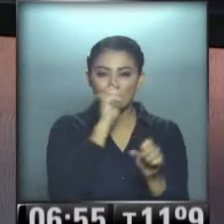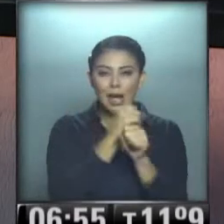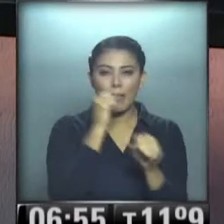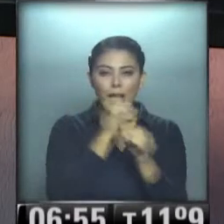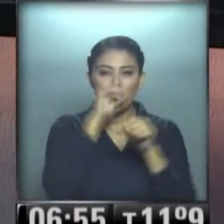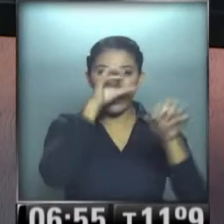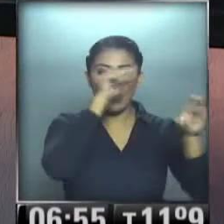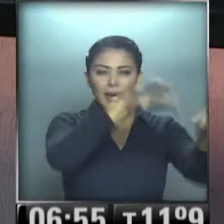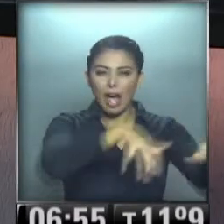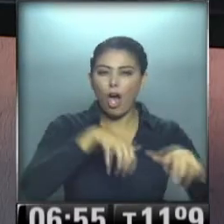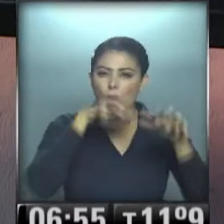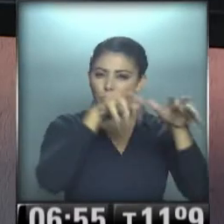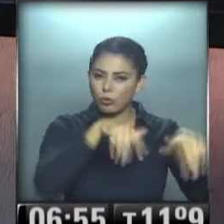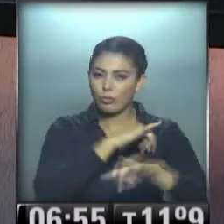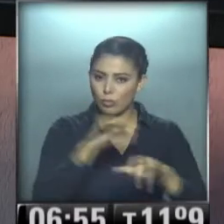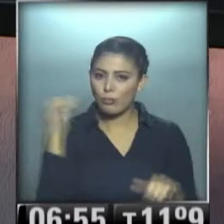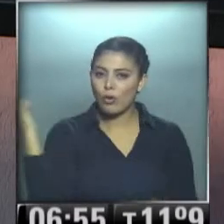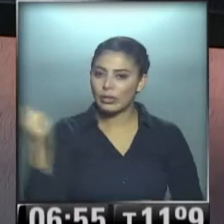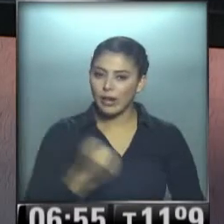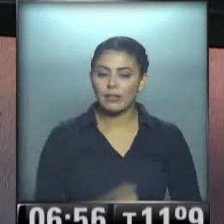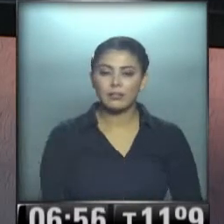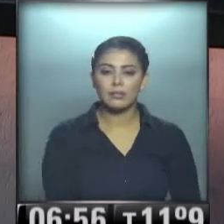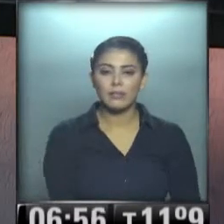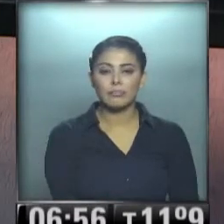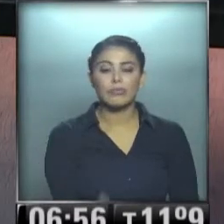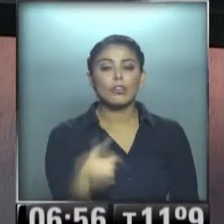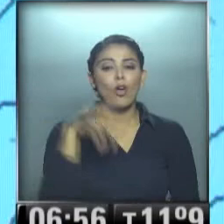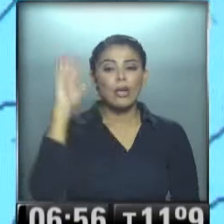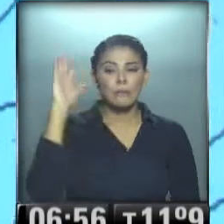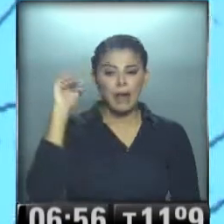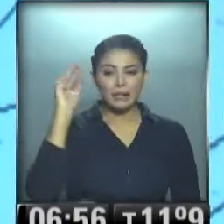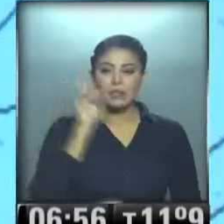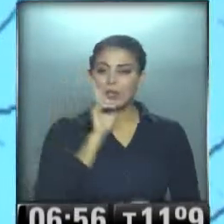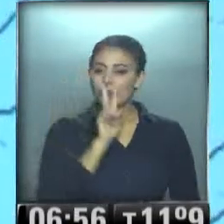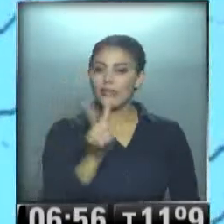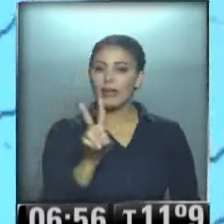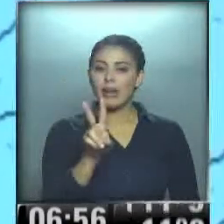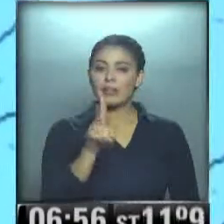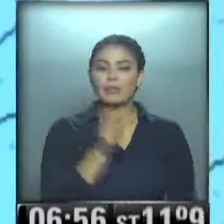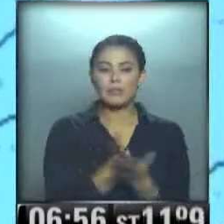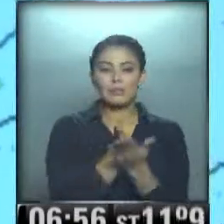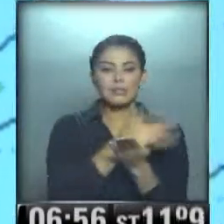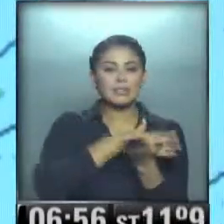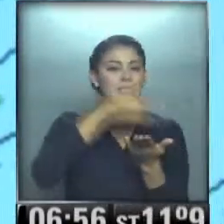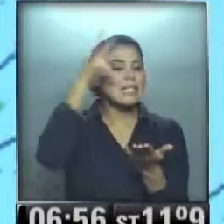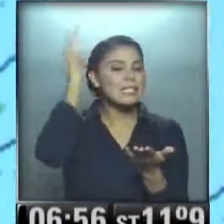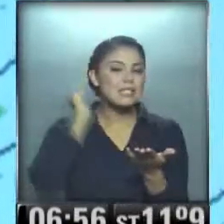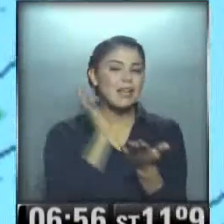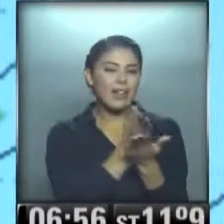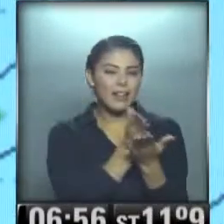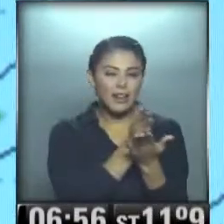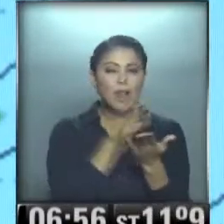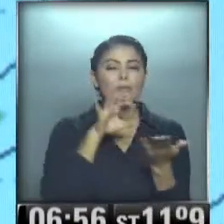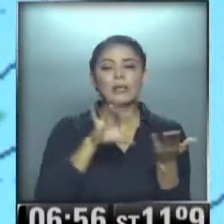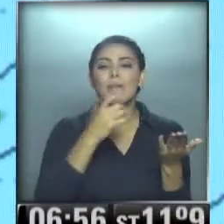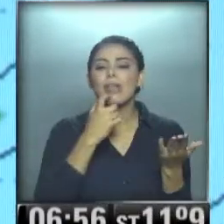información importante para ustedes. Y acá vemos en este día martes cuánta lluvia en la cordillera de los Andes, en el sector de